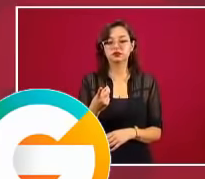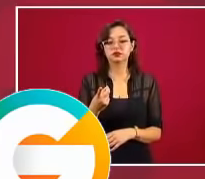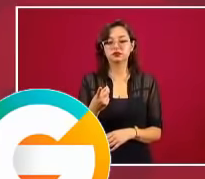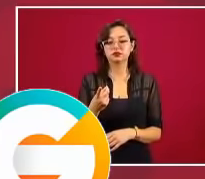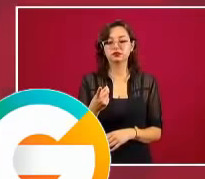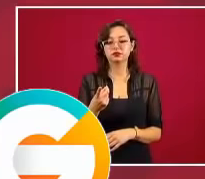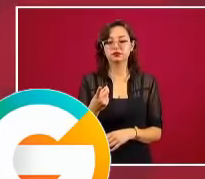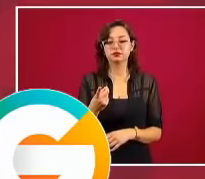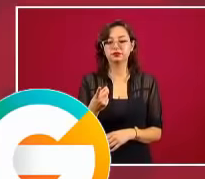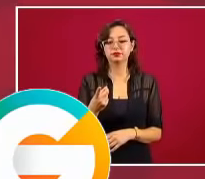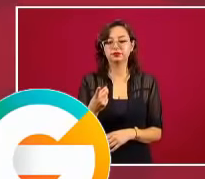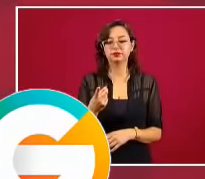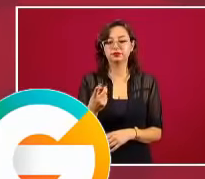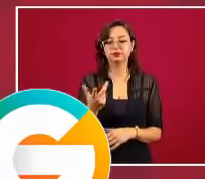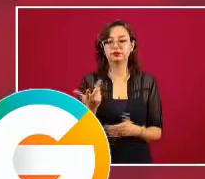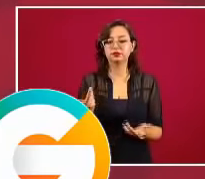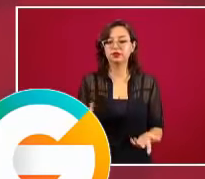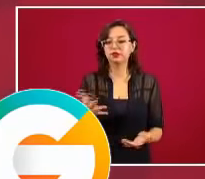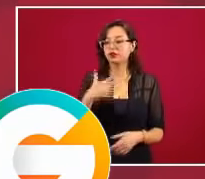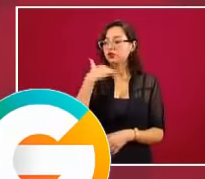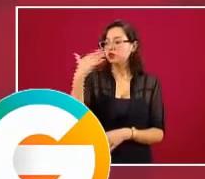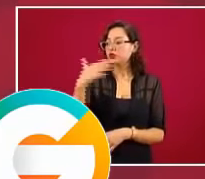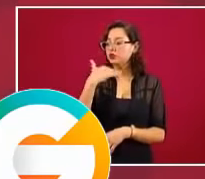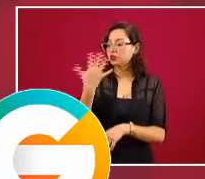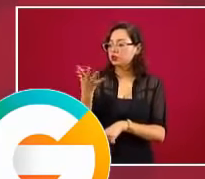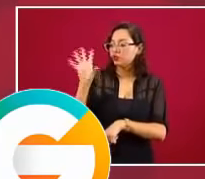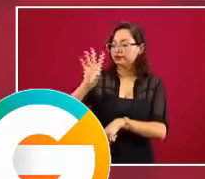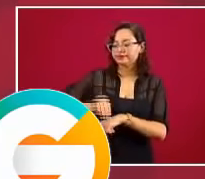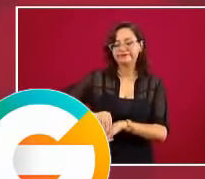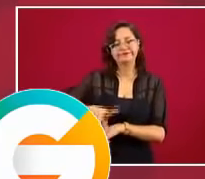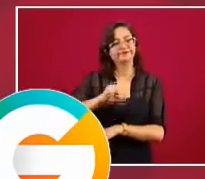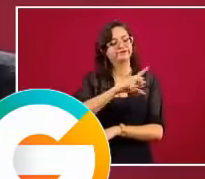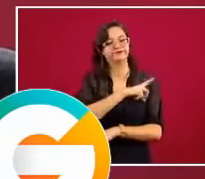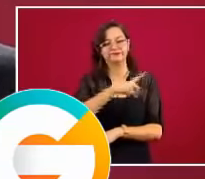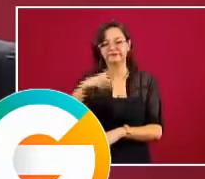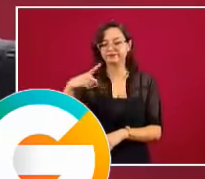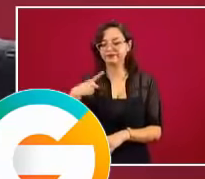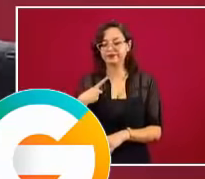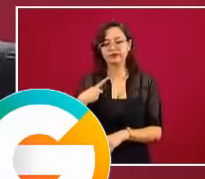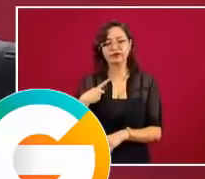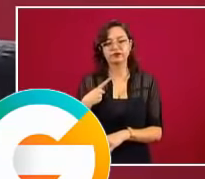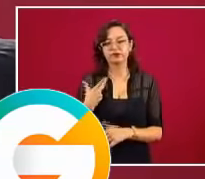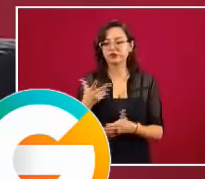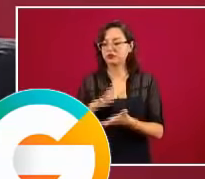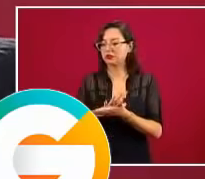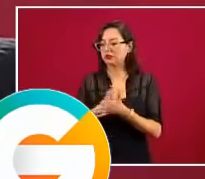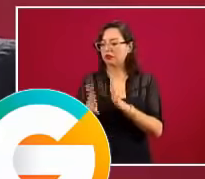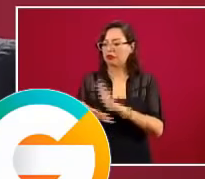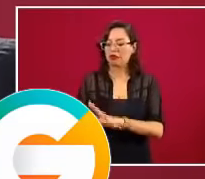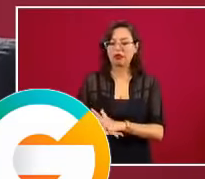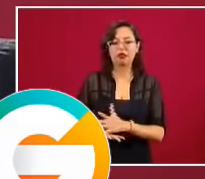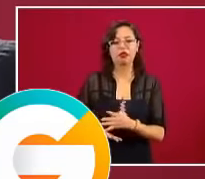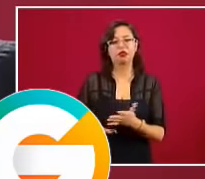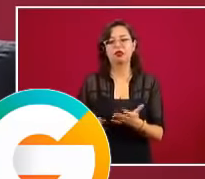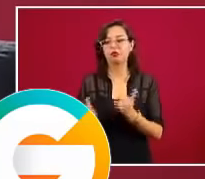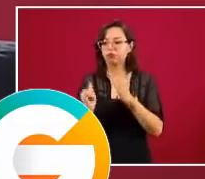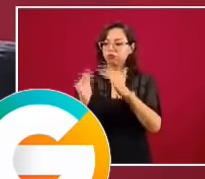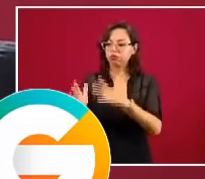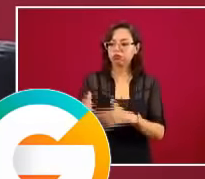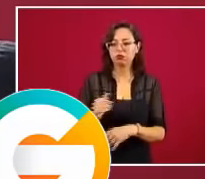debemos de permitir la corrupción, ni el influyentismo, ni la impunidad.